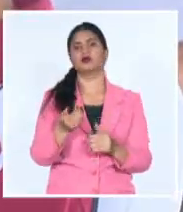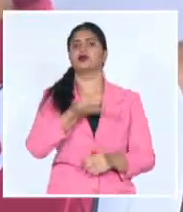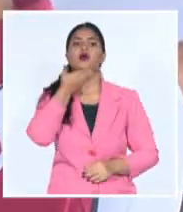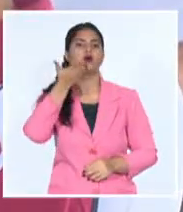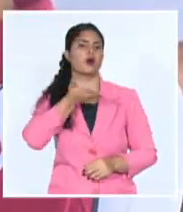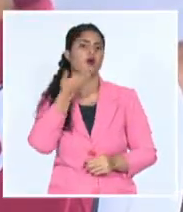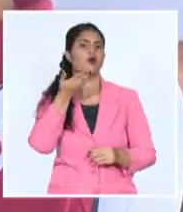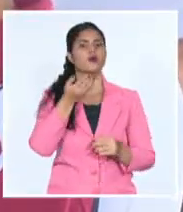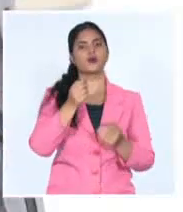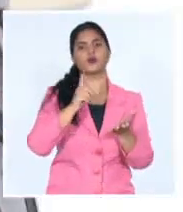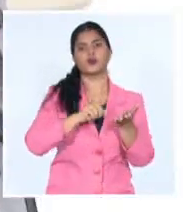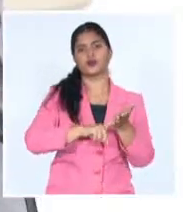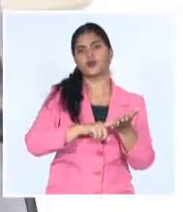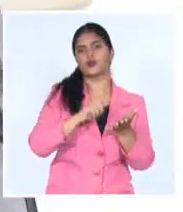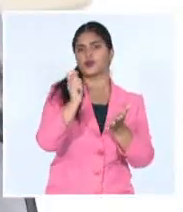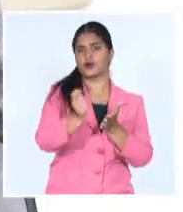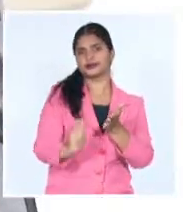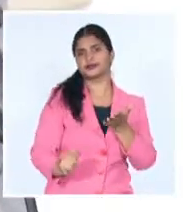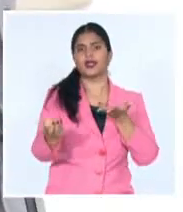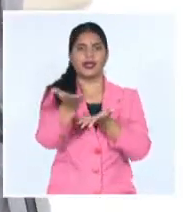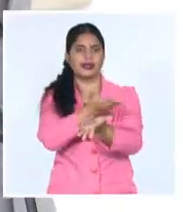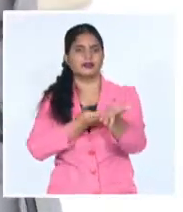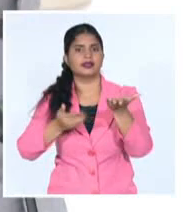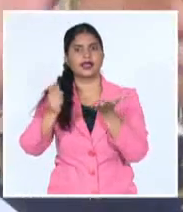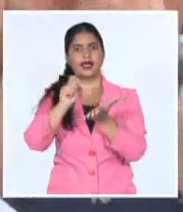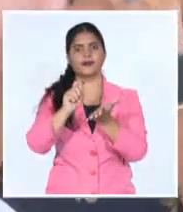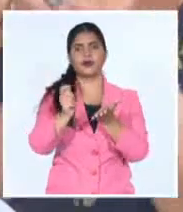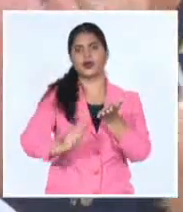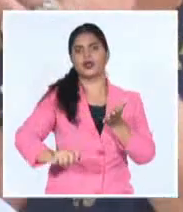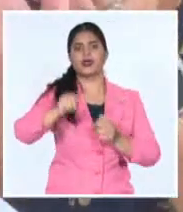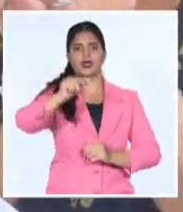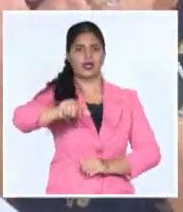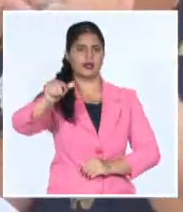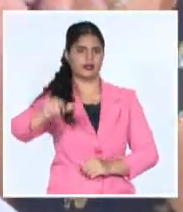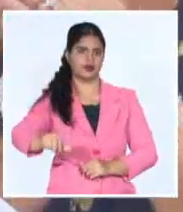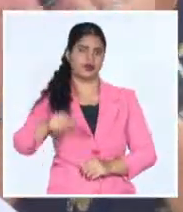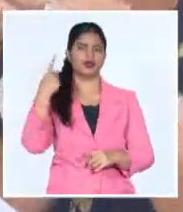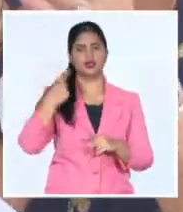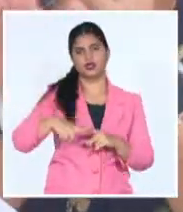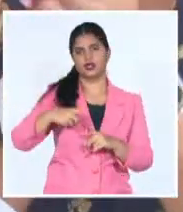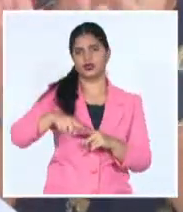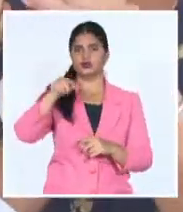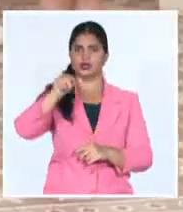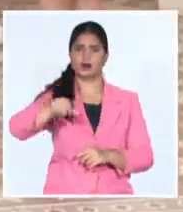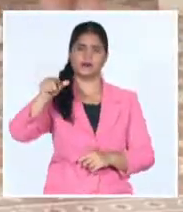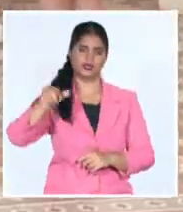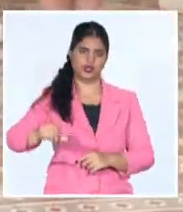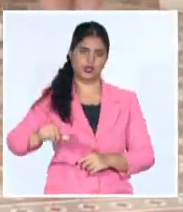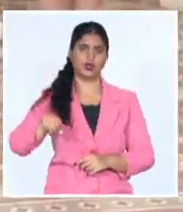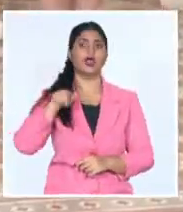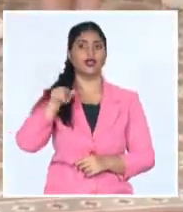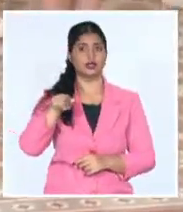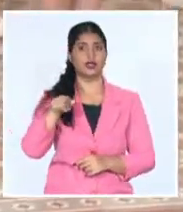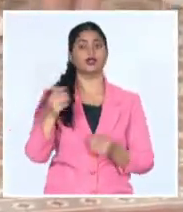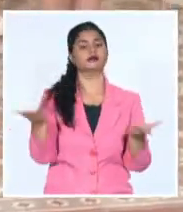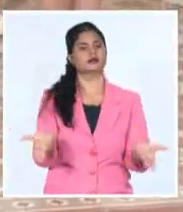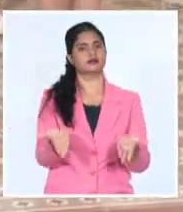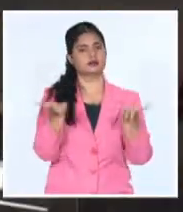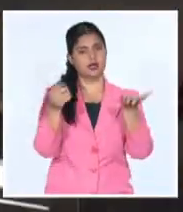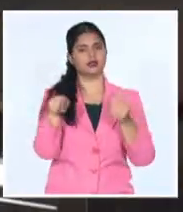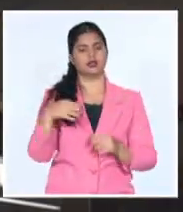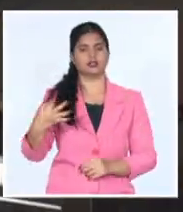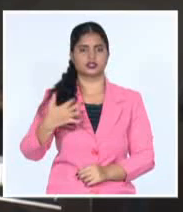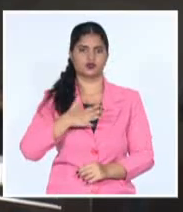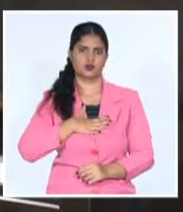poesías, intercambio entre escritores y homenajes al bardo bayamés José Joaquín Palma, quien legara a la posteridad una interesante obra